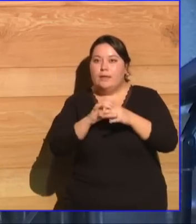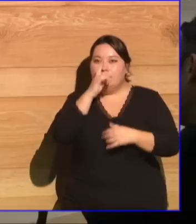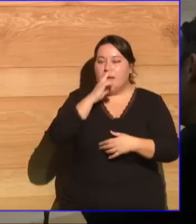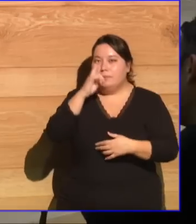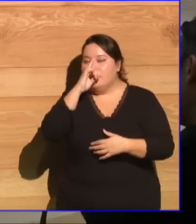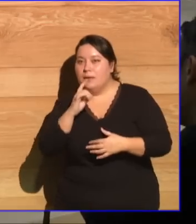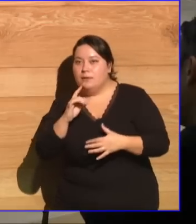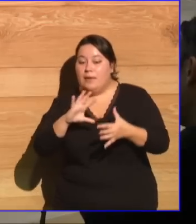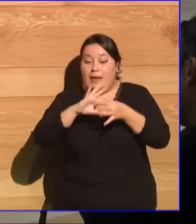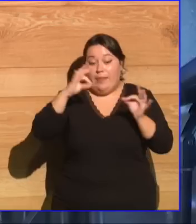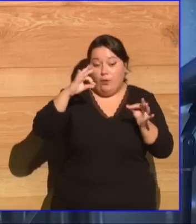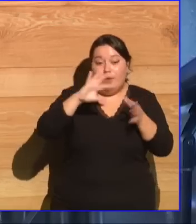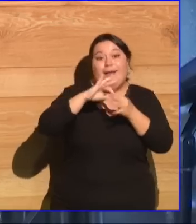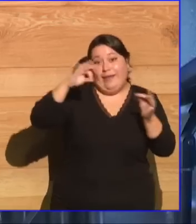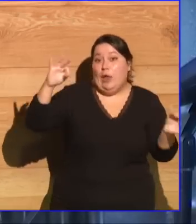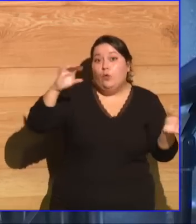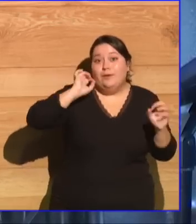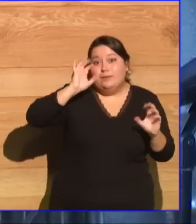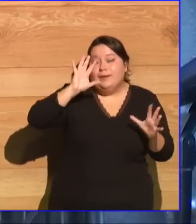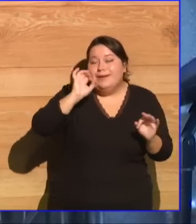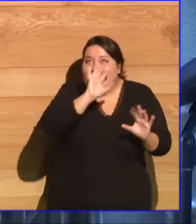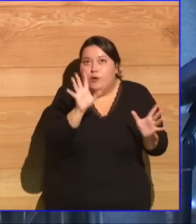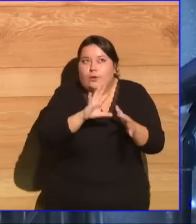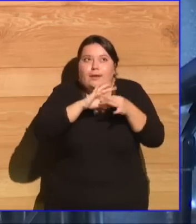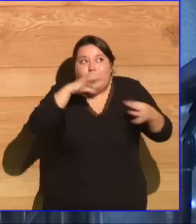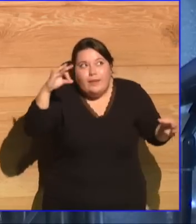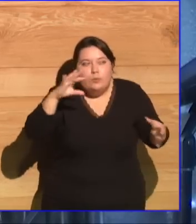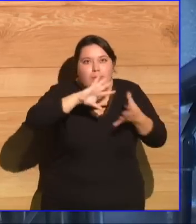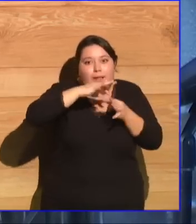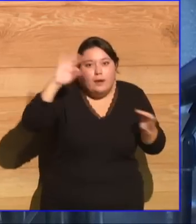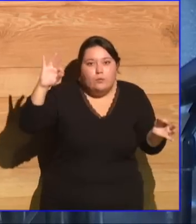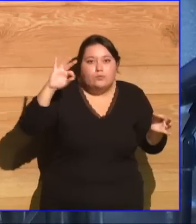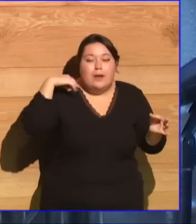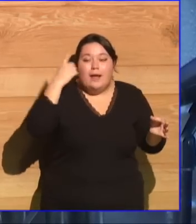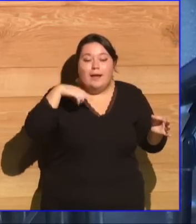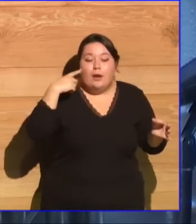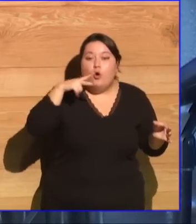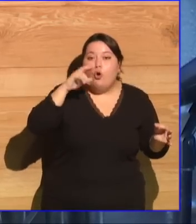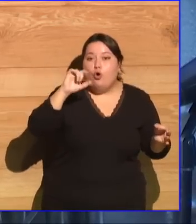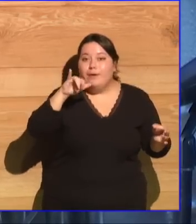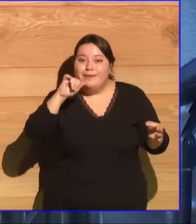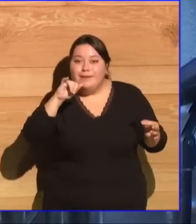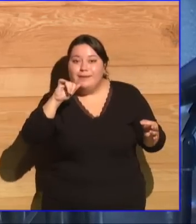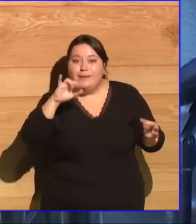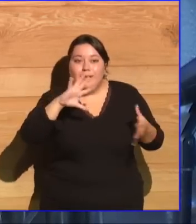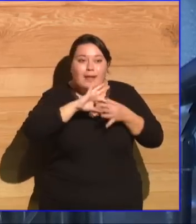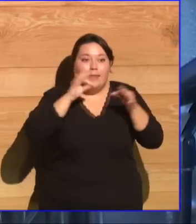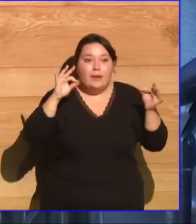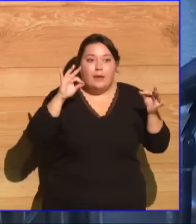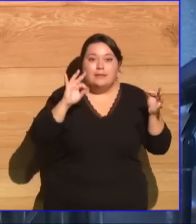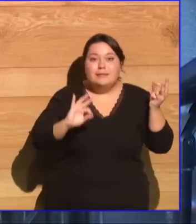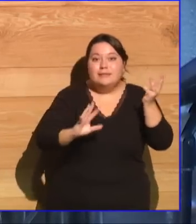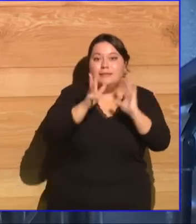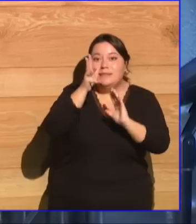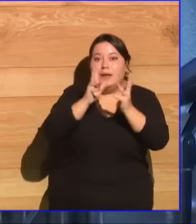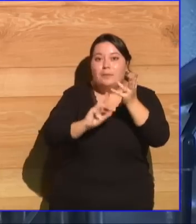Rodrigo? Encadenado. Eso es. Encadenamos sobre el rostro de Holly Hunter, se encadenan las llamas